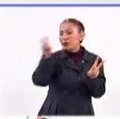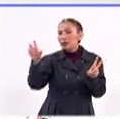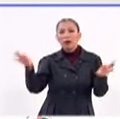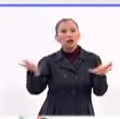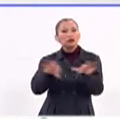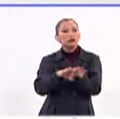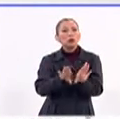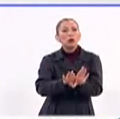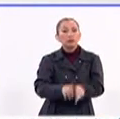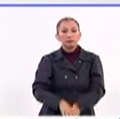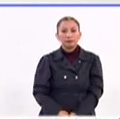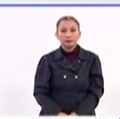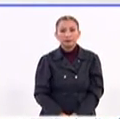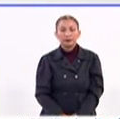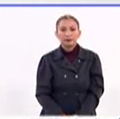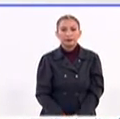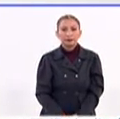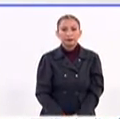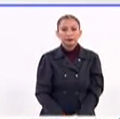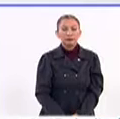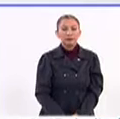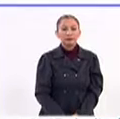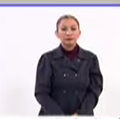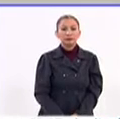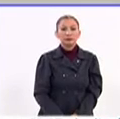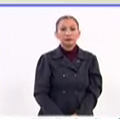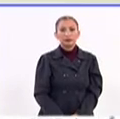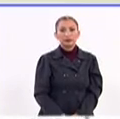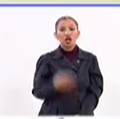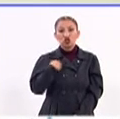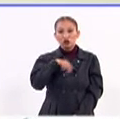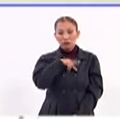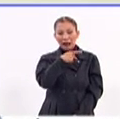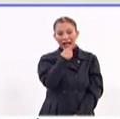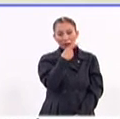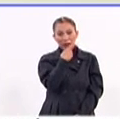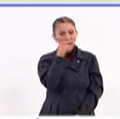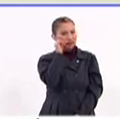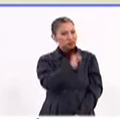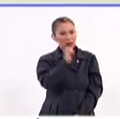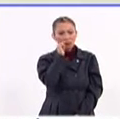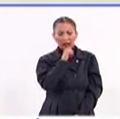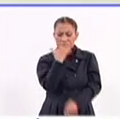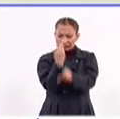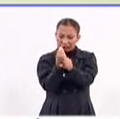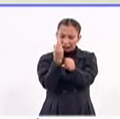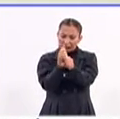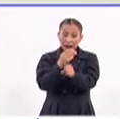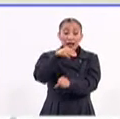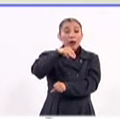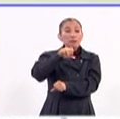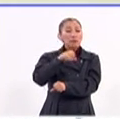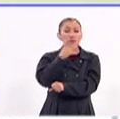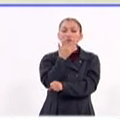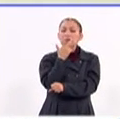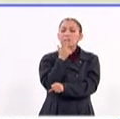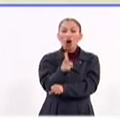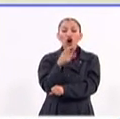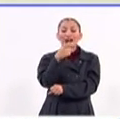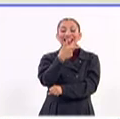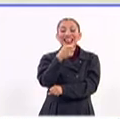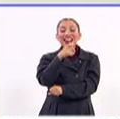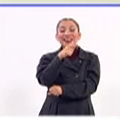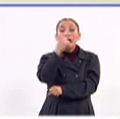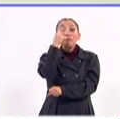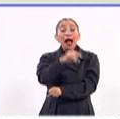otro. Okay. Pues nosotros estamos hablando siempre del mejoramiento genético con fines